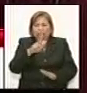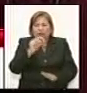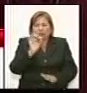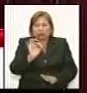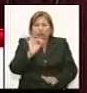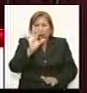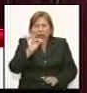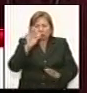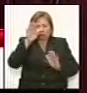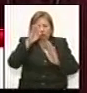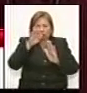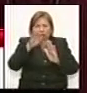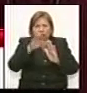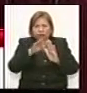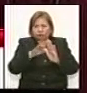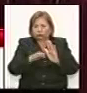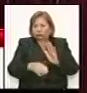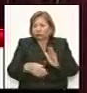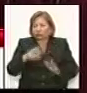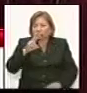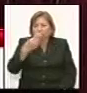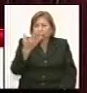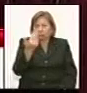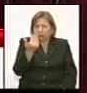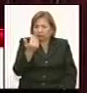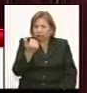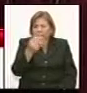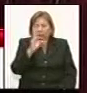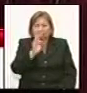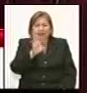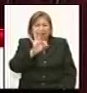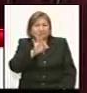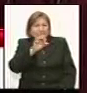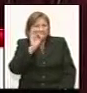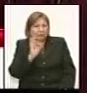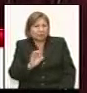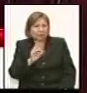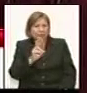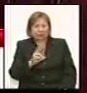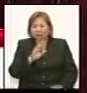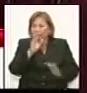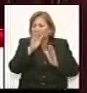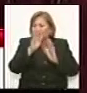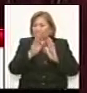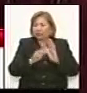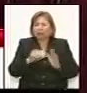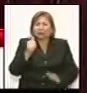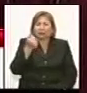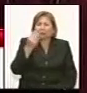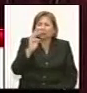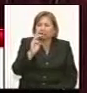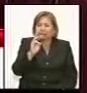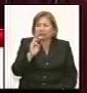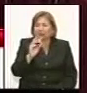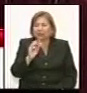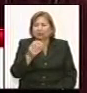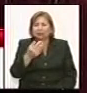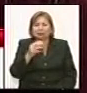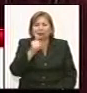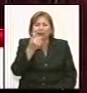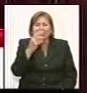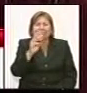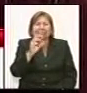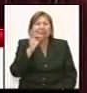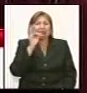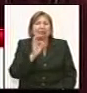3.9, decreció el 2015 6.2, decreció el 2016